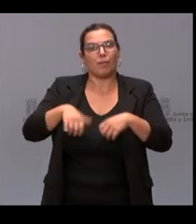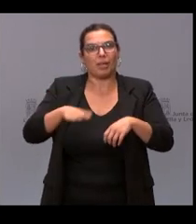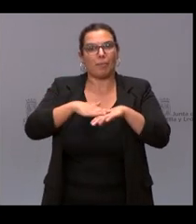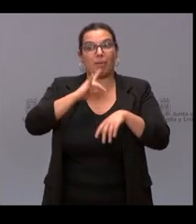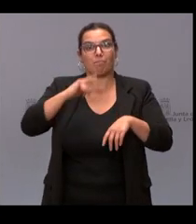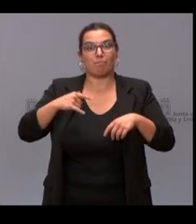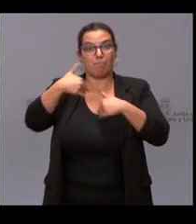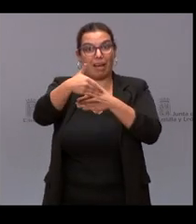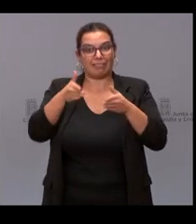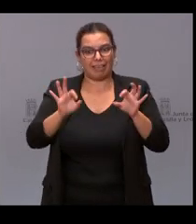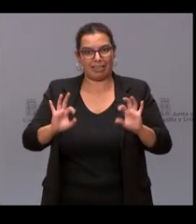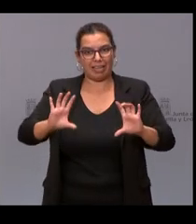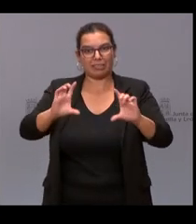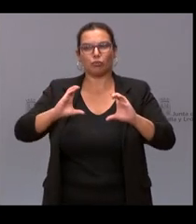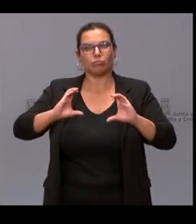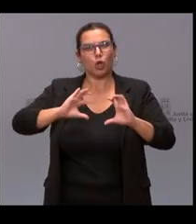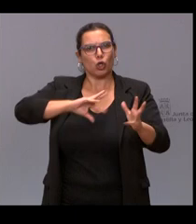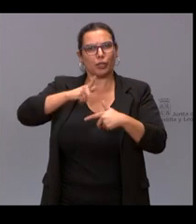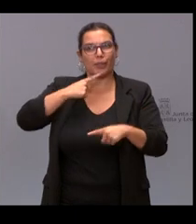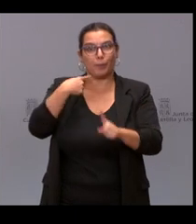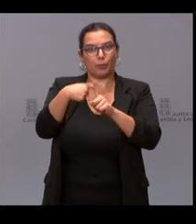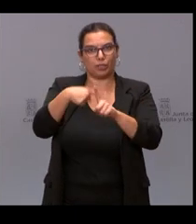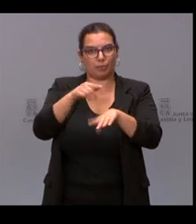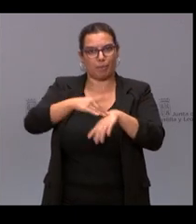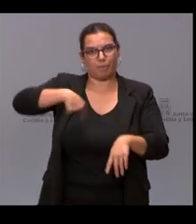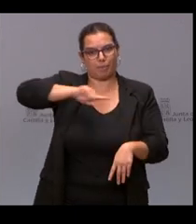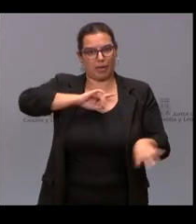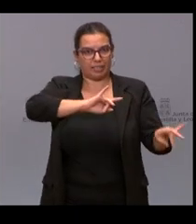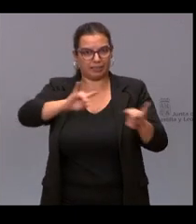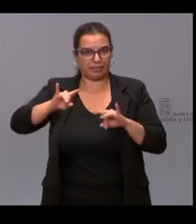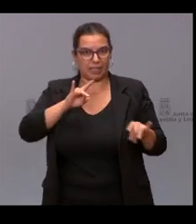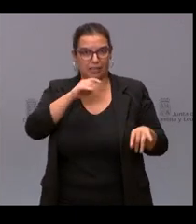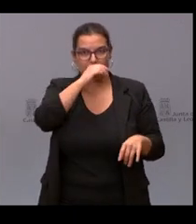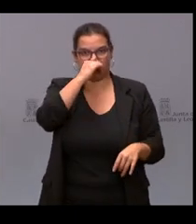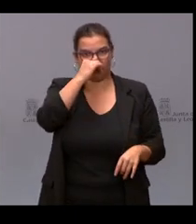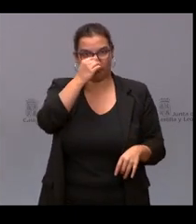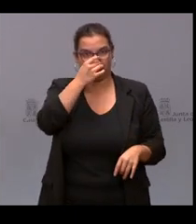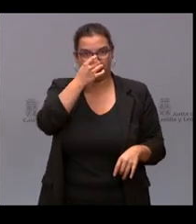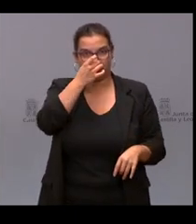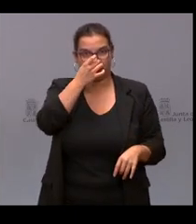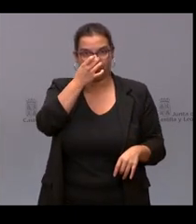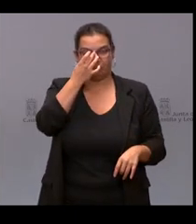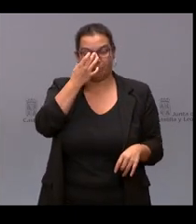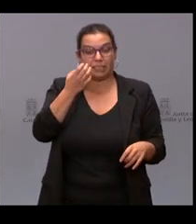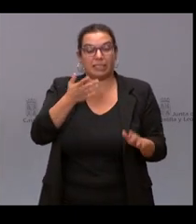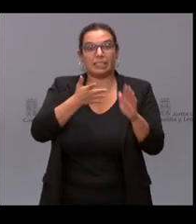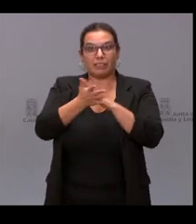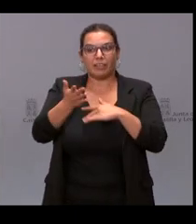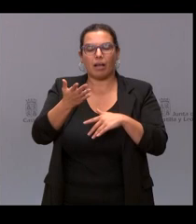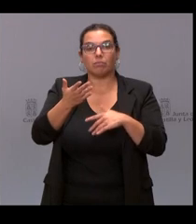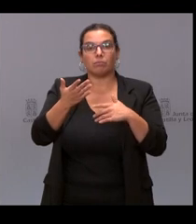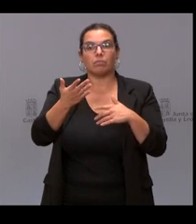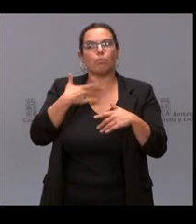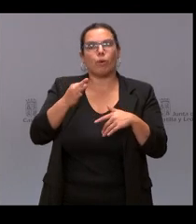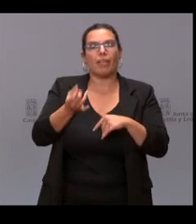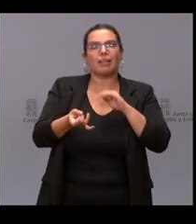es una noticia muy positiva para nuestra tierra. Es capaz de desarrollar, mediante una importante inversión, la